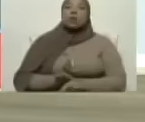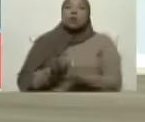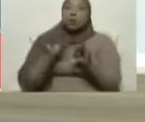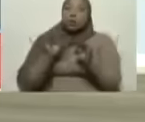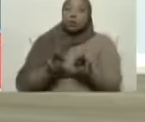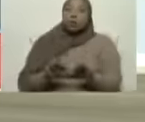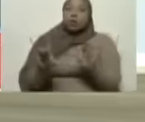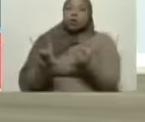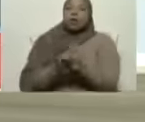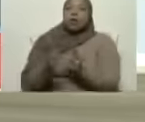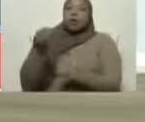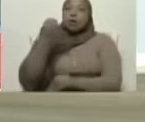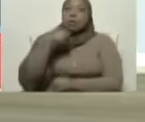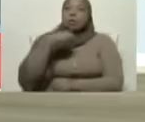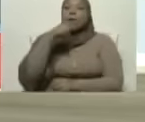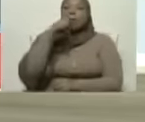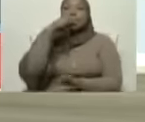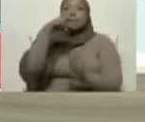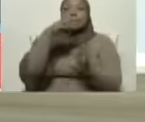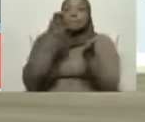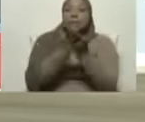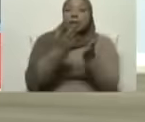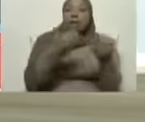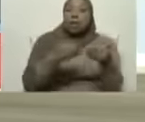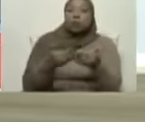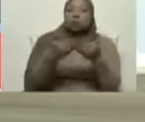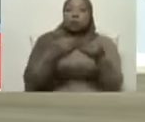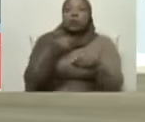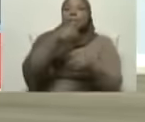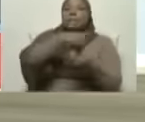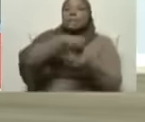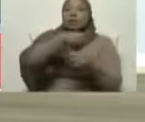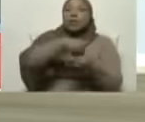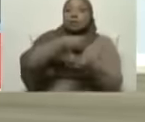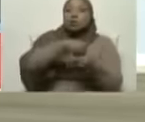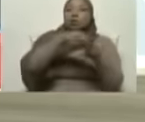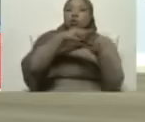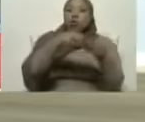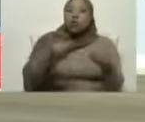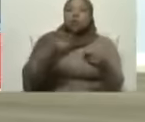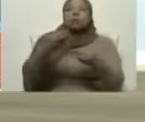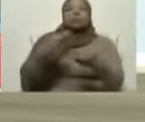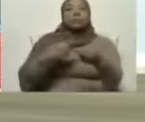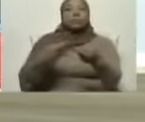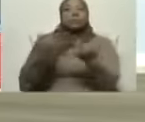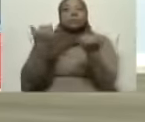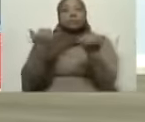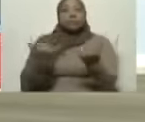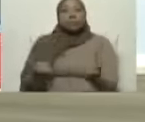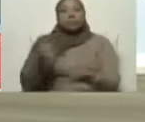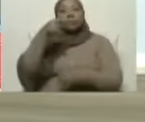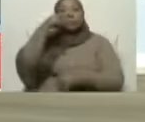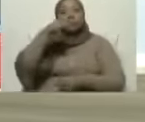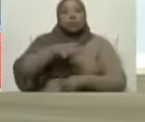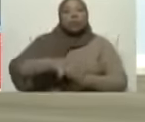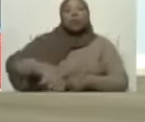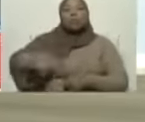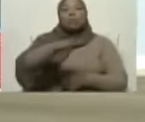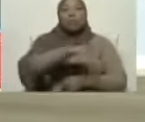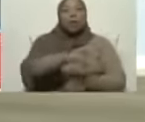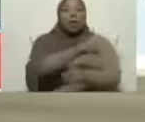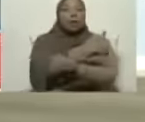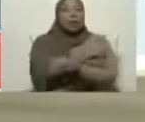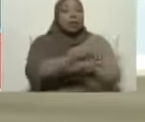regula la materia. La soberanía reside intransferiblemente en el pueblo, quien la